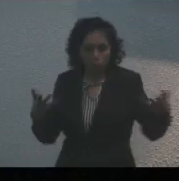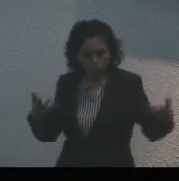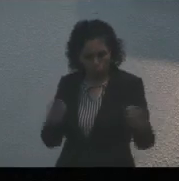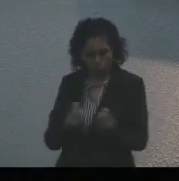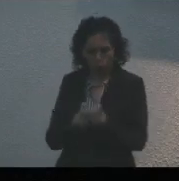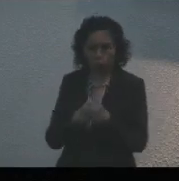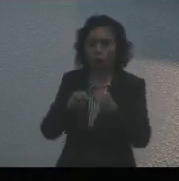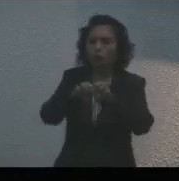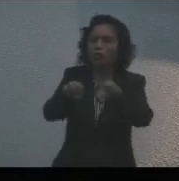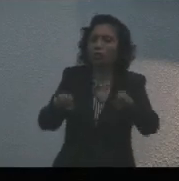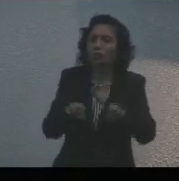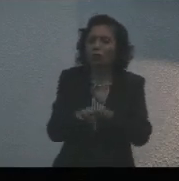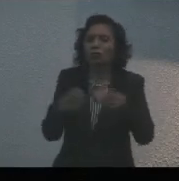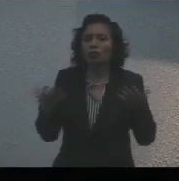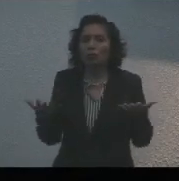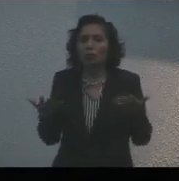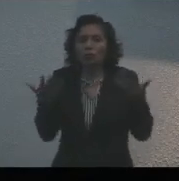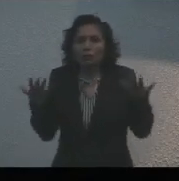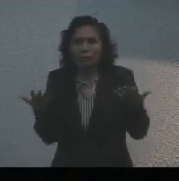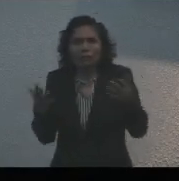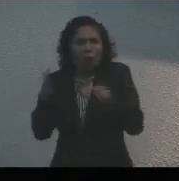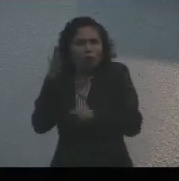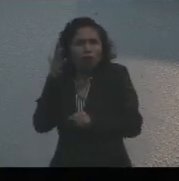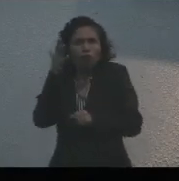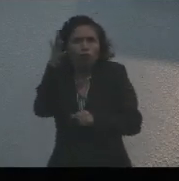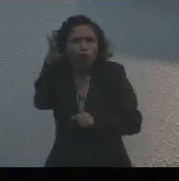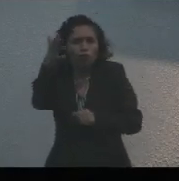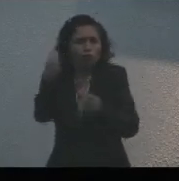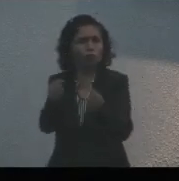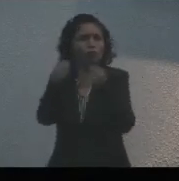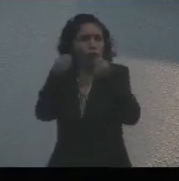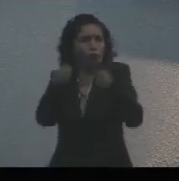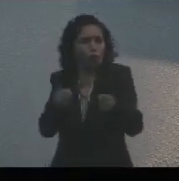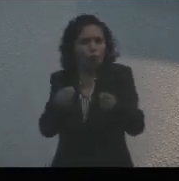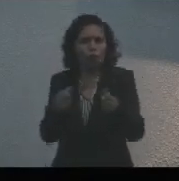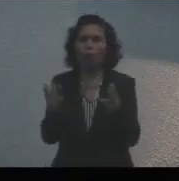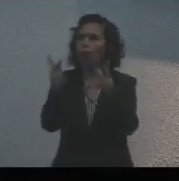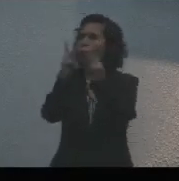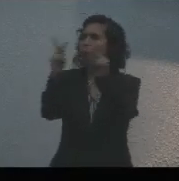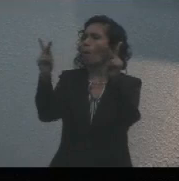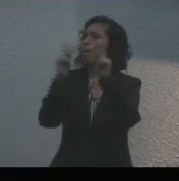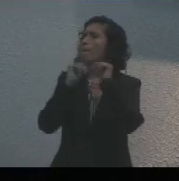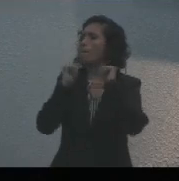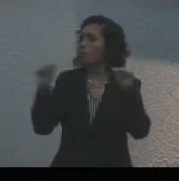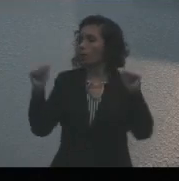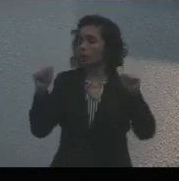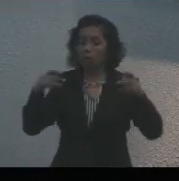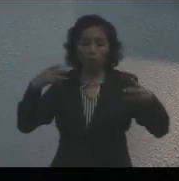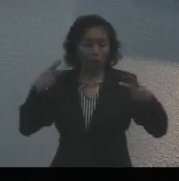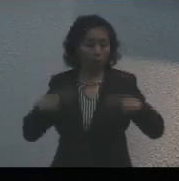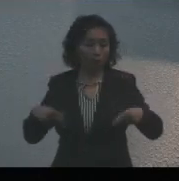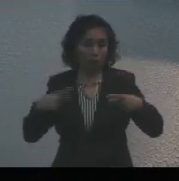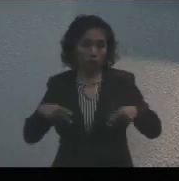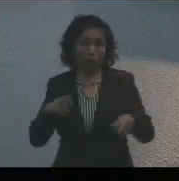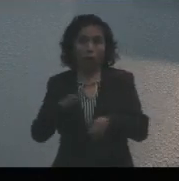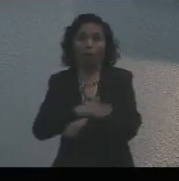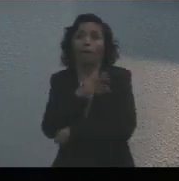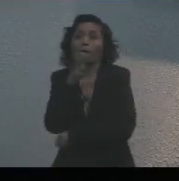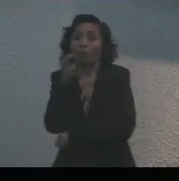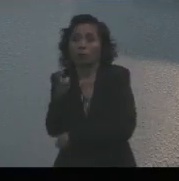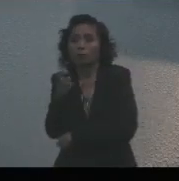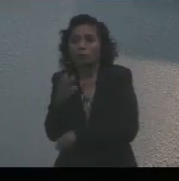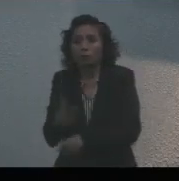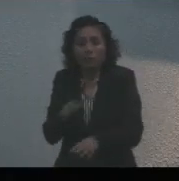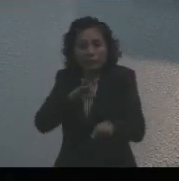equipo, vamos a lograr un presente y un futuro más seguro y pacífico para la ciudadanía. Por eso,